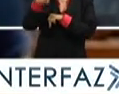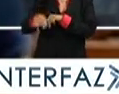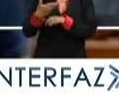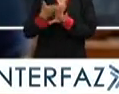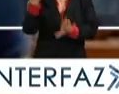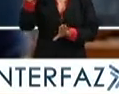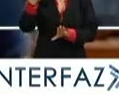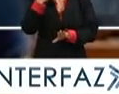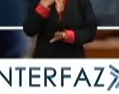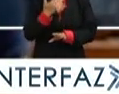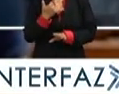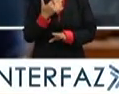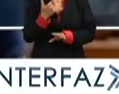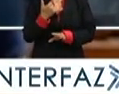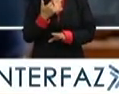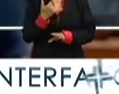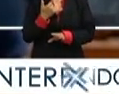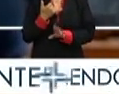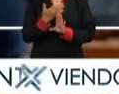fueron muy